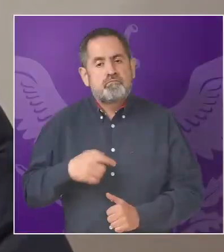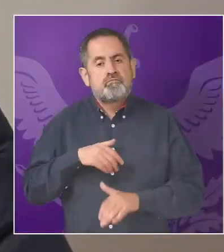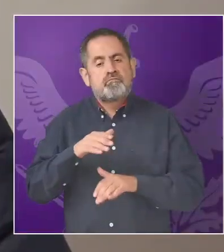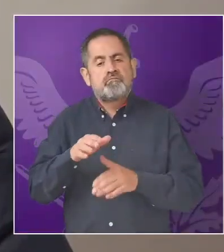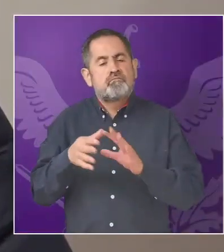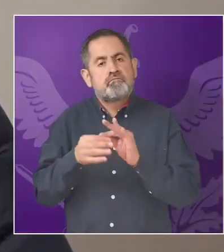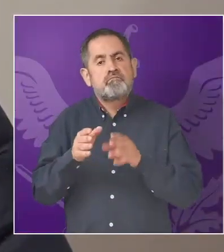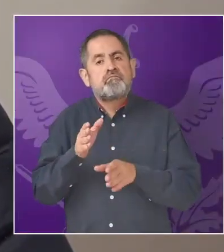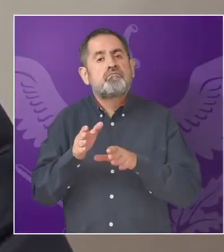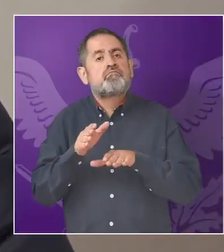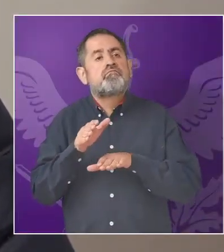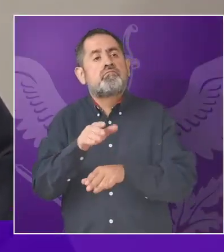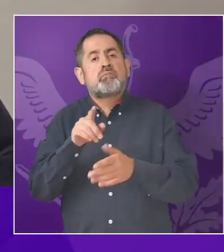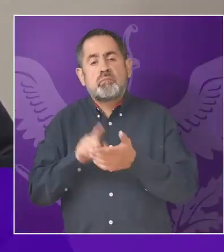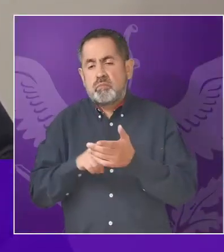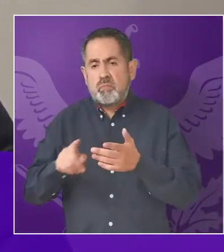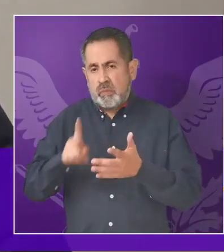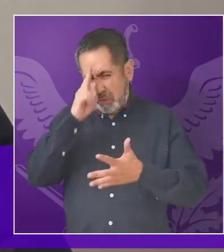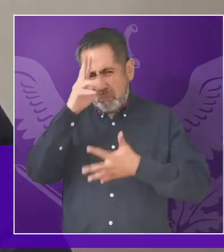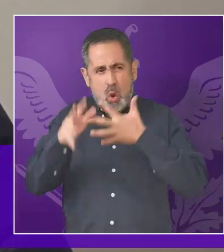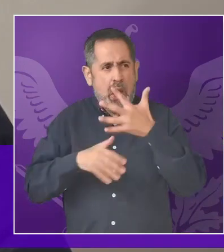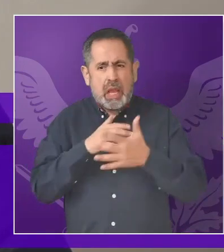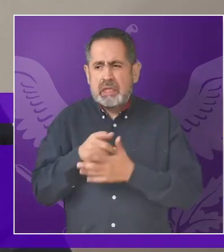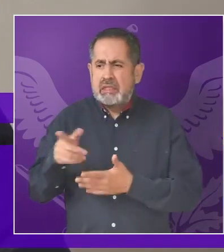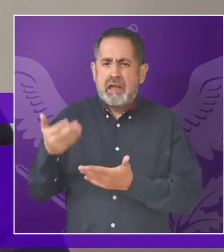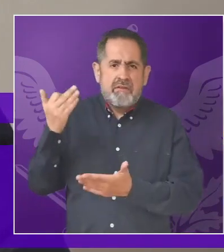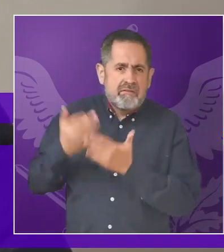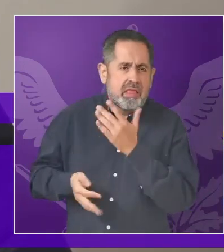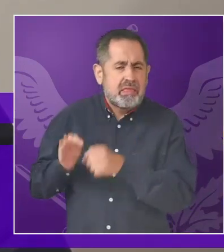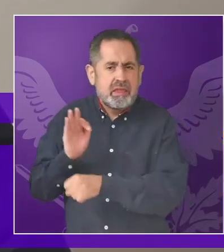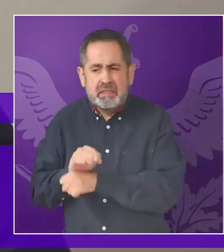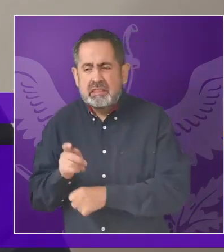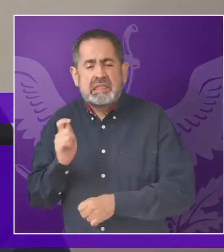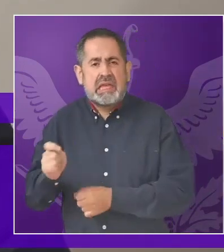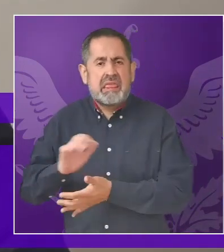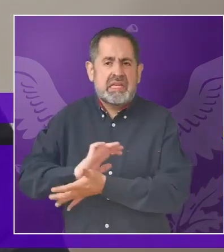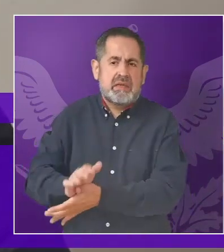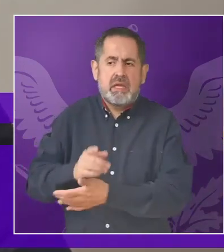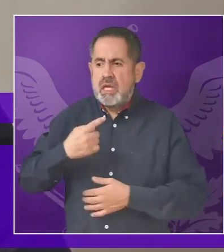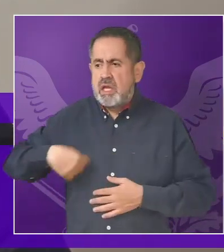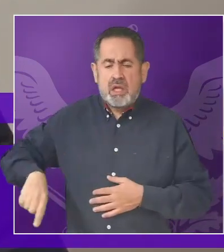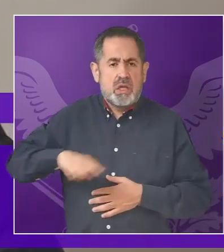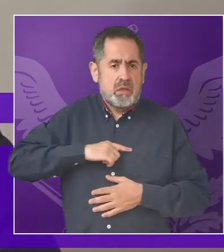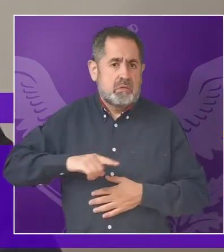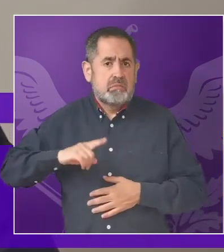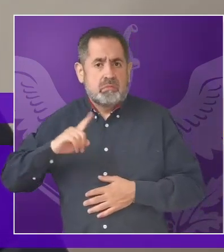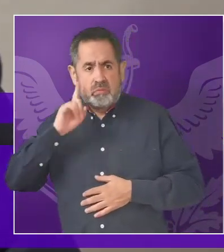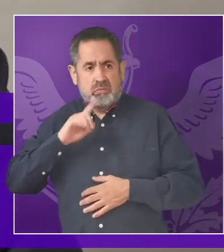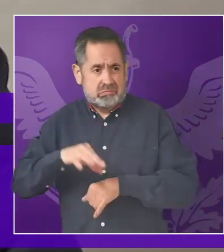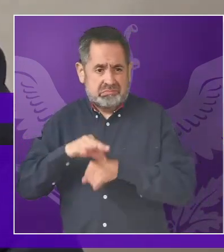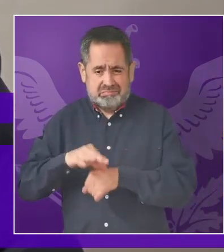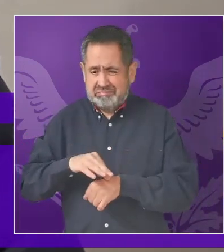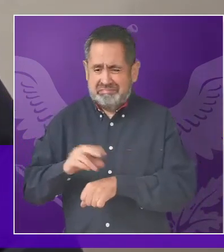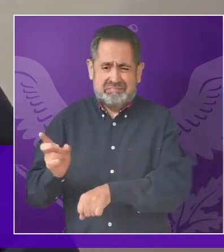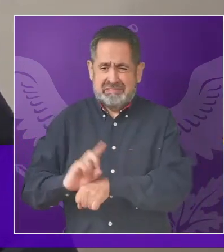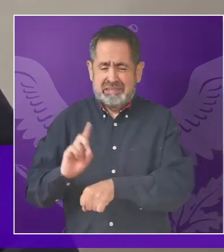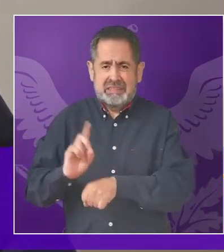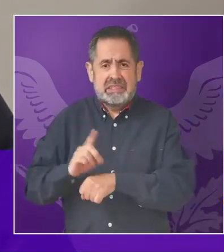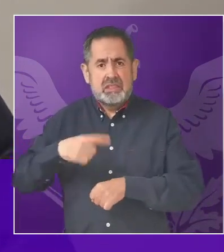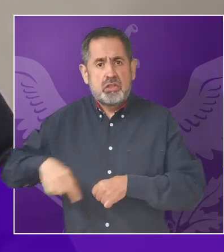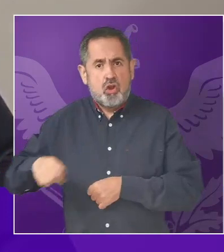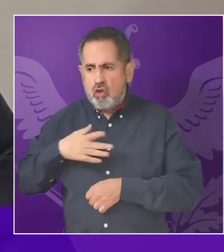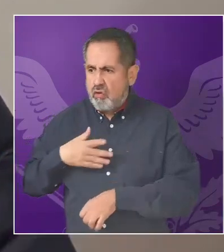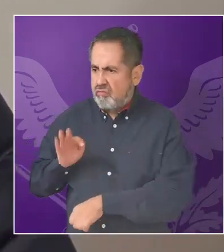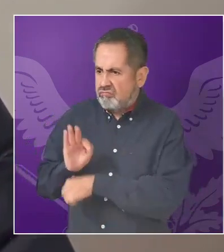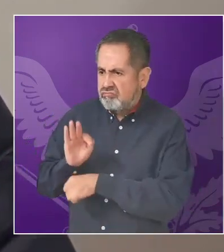Para poder hablar sobre la situación de violencia, vulnerabilidad y discriminación que vivimos y enfrentamos todos los